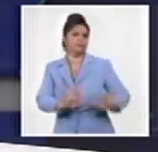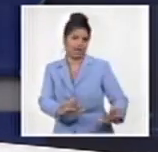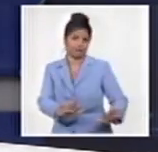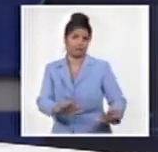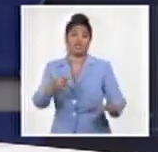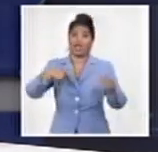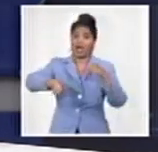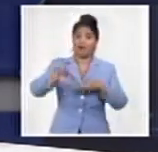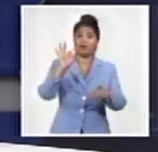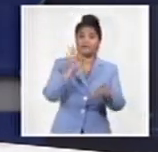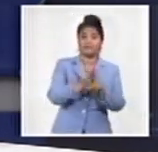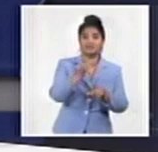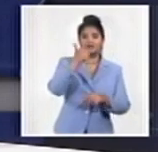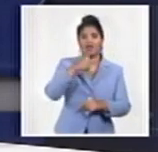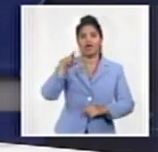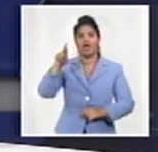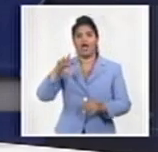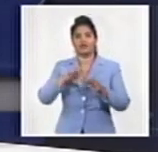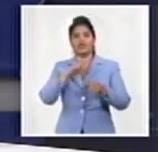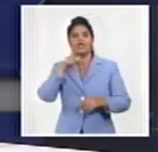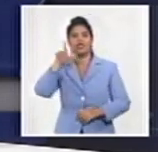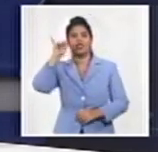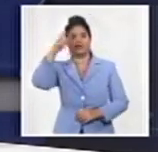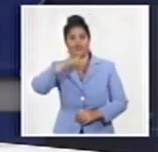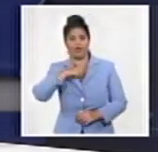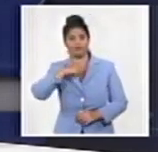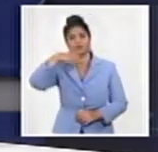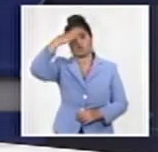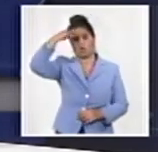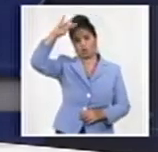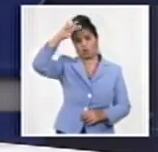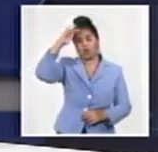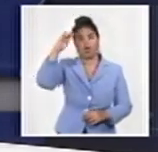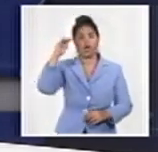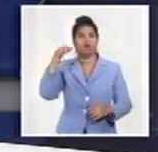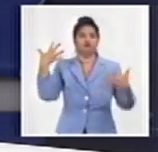precisamente por Argelia, un país con el que Cuba mantiene relaciones diplomáticas hace ya 60 años.